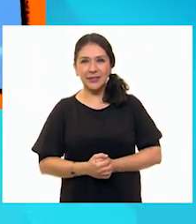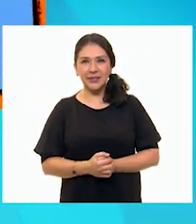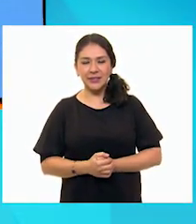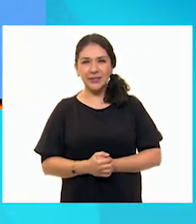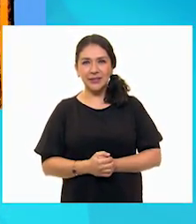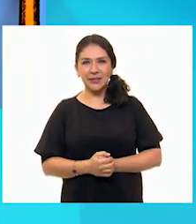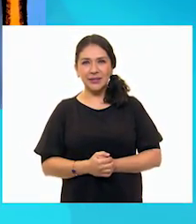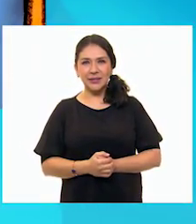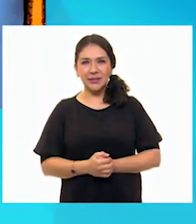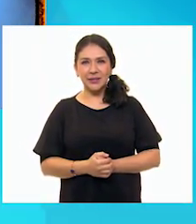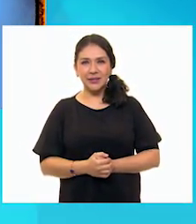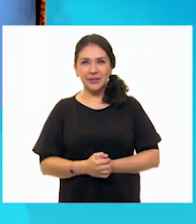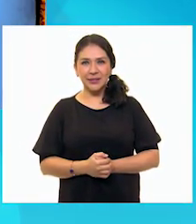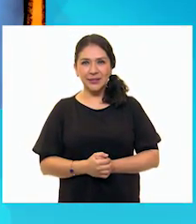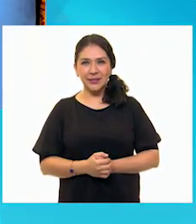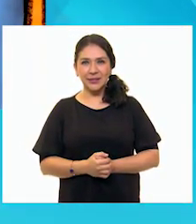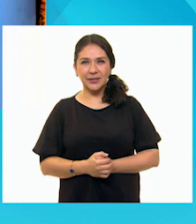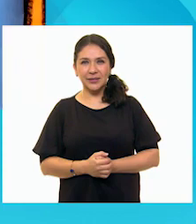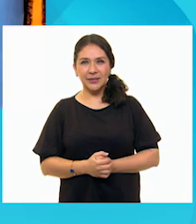¡Ventana Creativa!